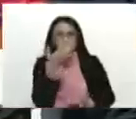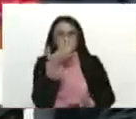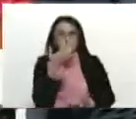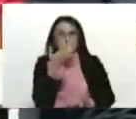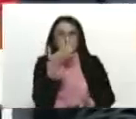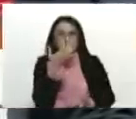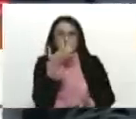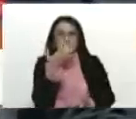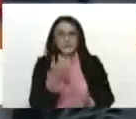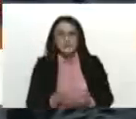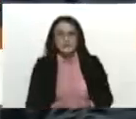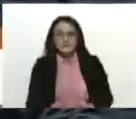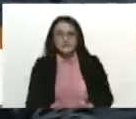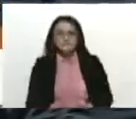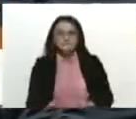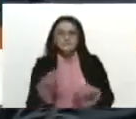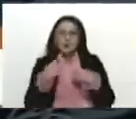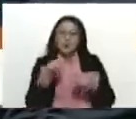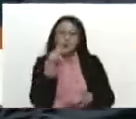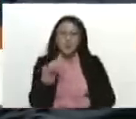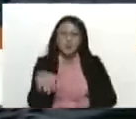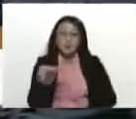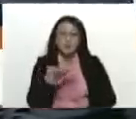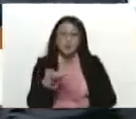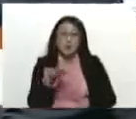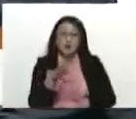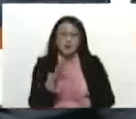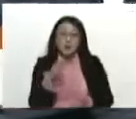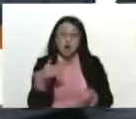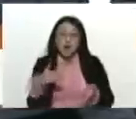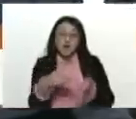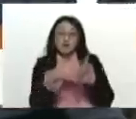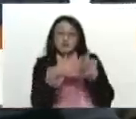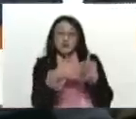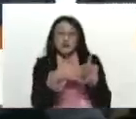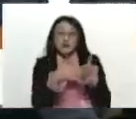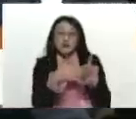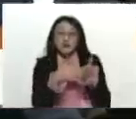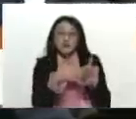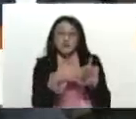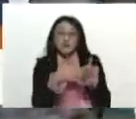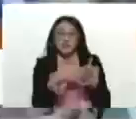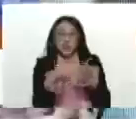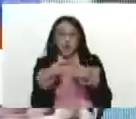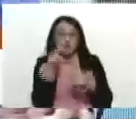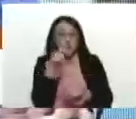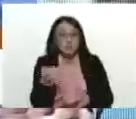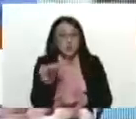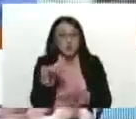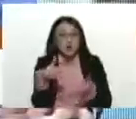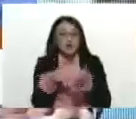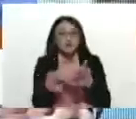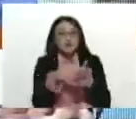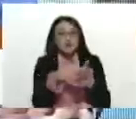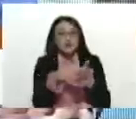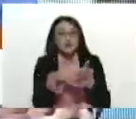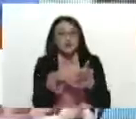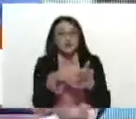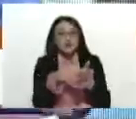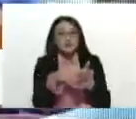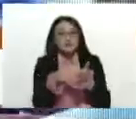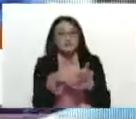mire que otros pueblos cuando son atacados otros pueblos cuando son atacados